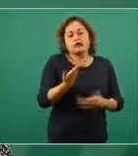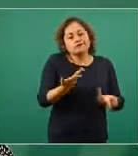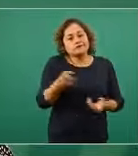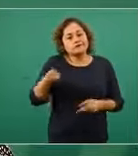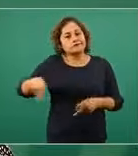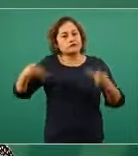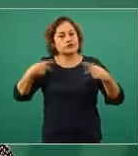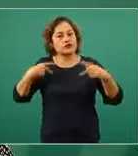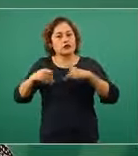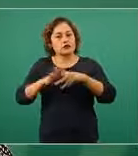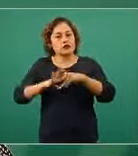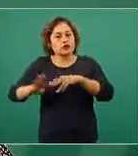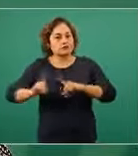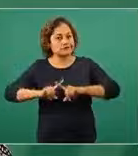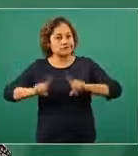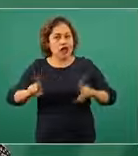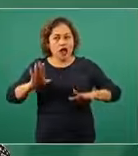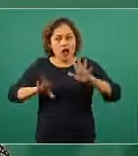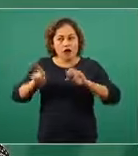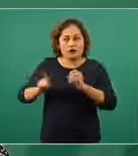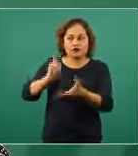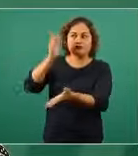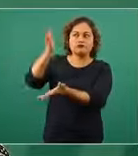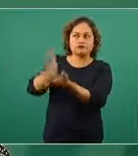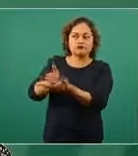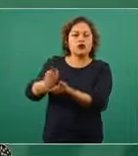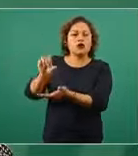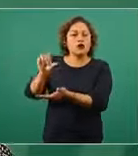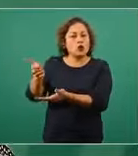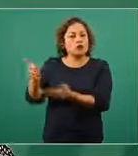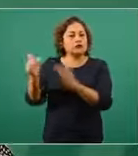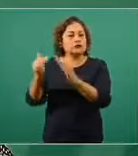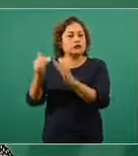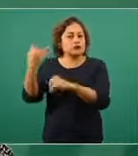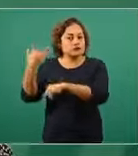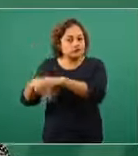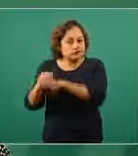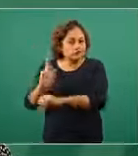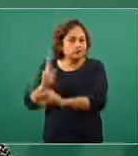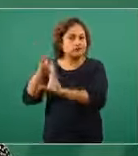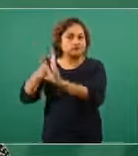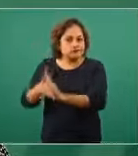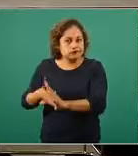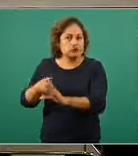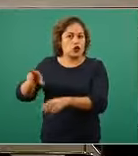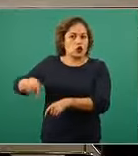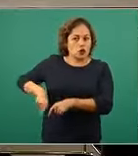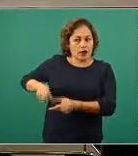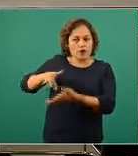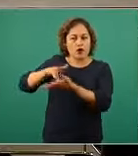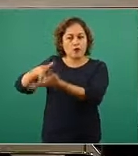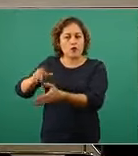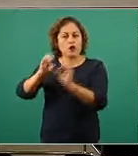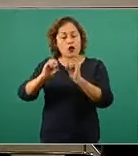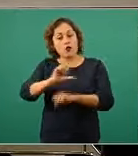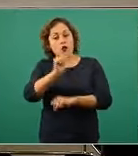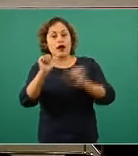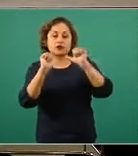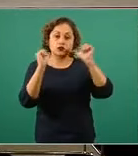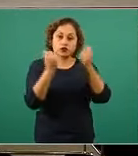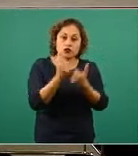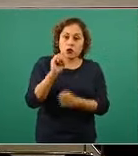obviamente, y otras más inclusive se encuentran en albergues, tanto gubernamentales como no gubernamentales, de ONGs e